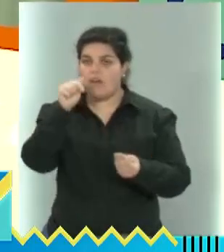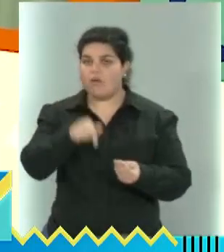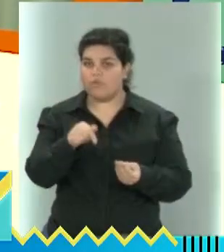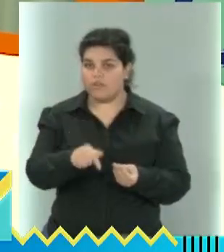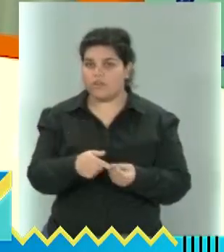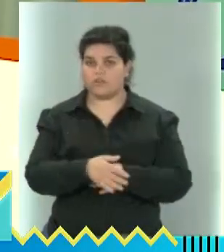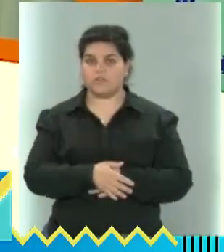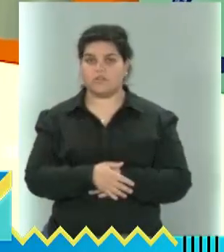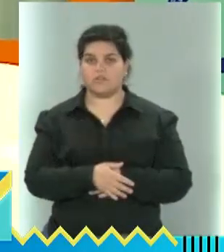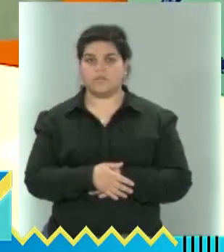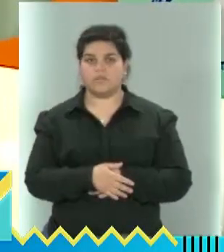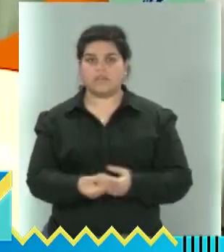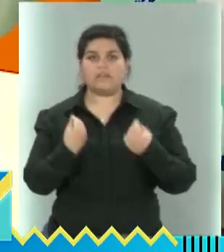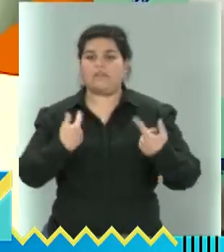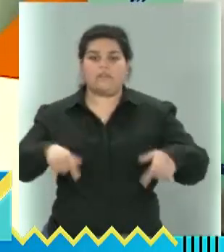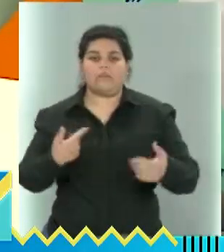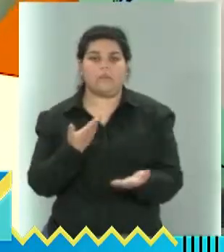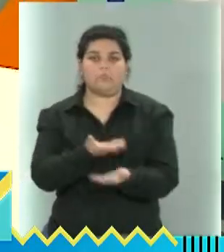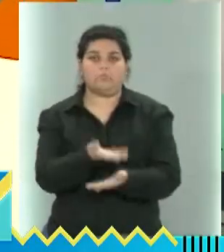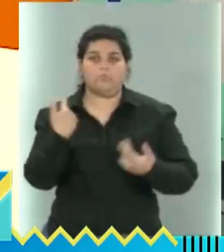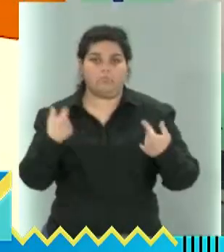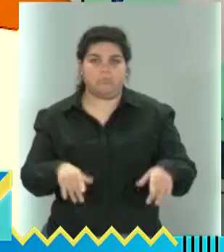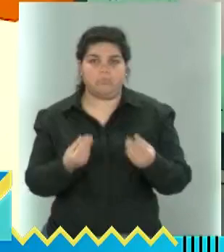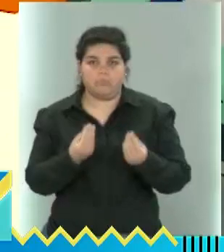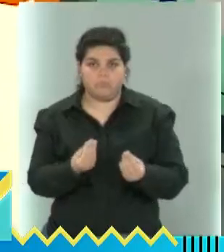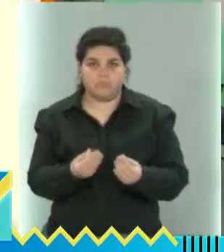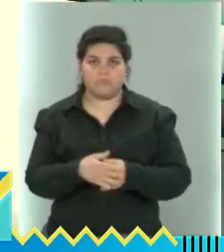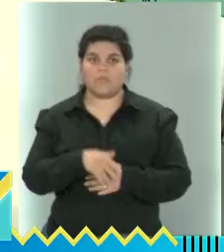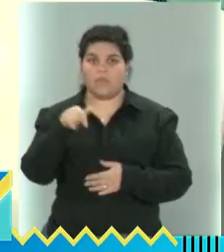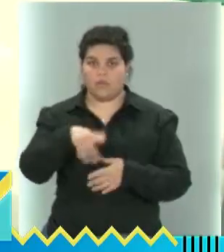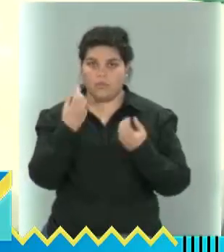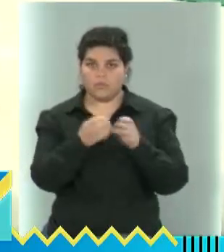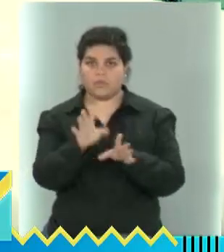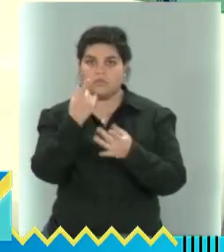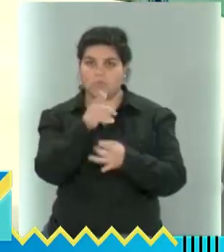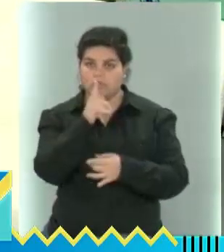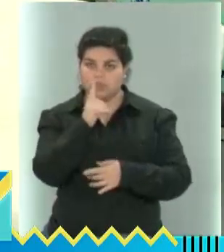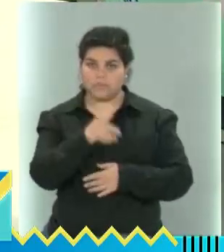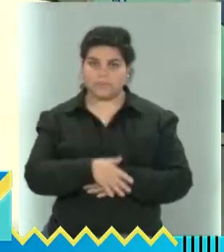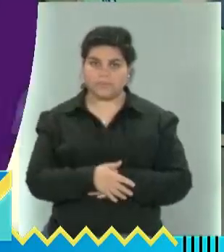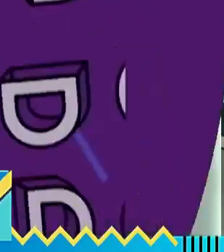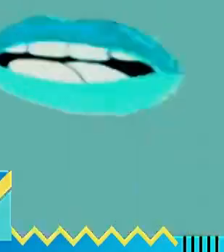se le está demandando también? ¿Cómo se tiene que transformar? Así empezamos Distintos Parecidos.